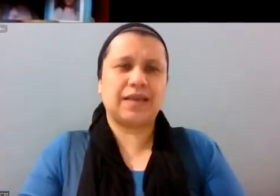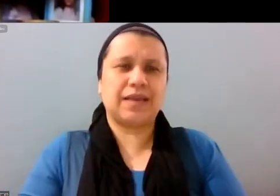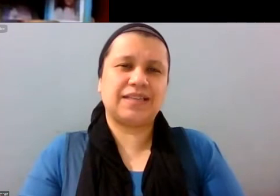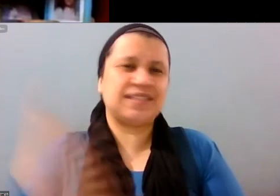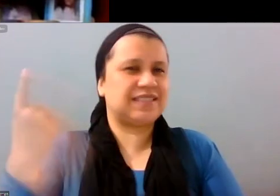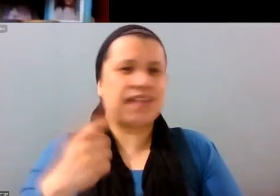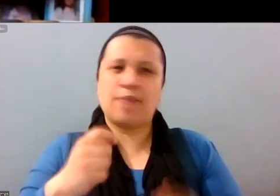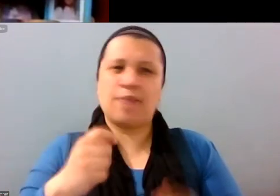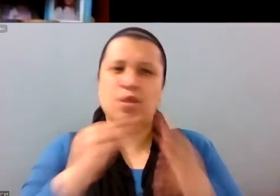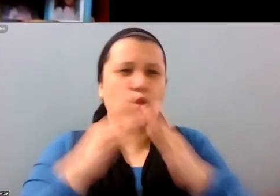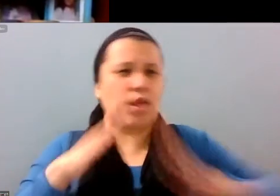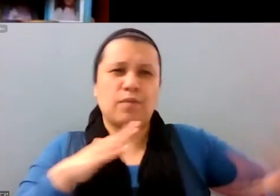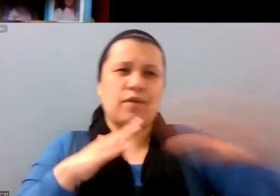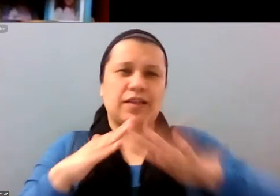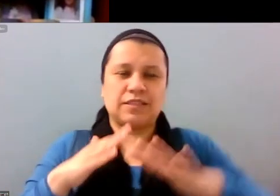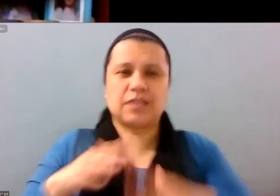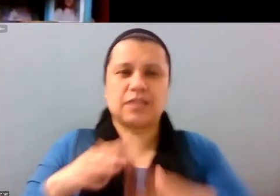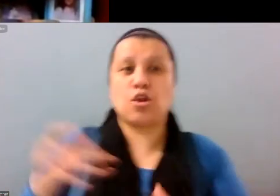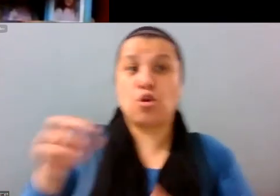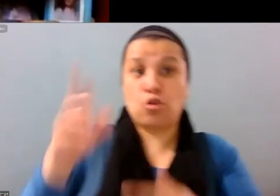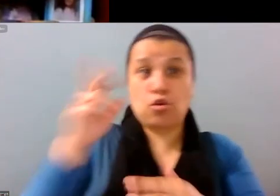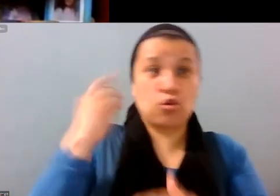poblaciones don Rodrigo adelante